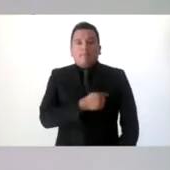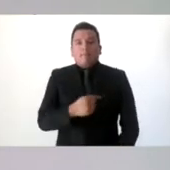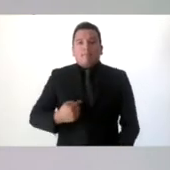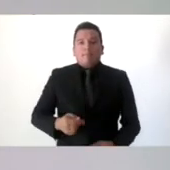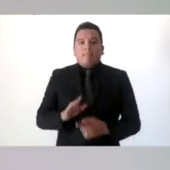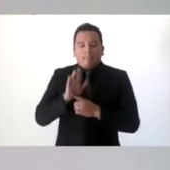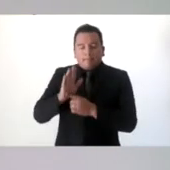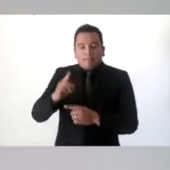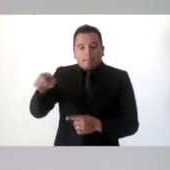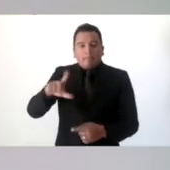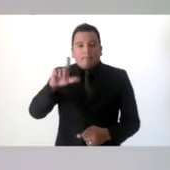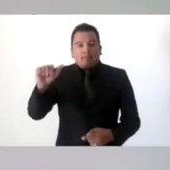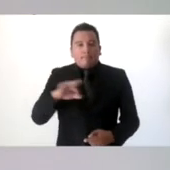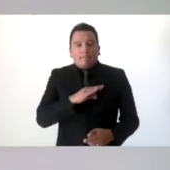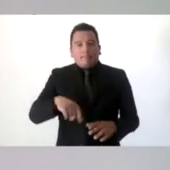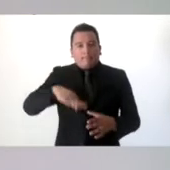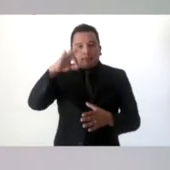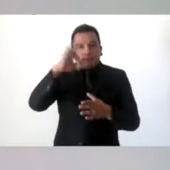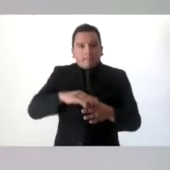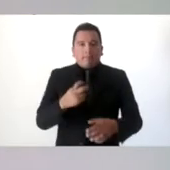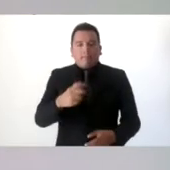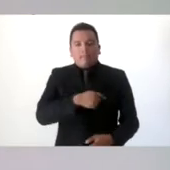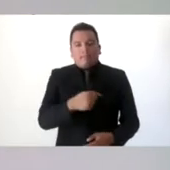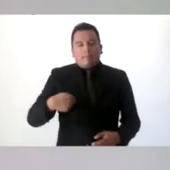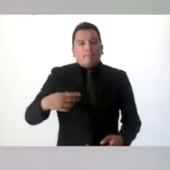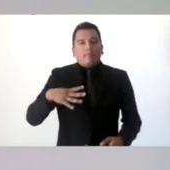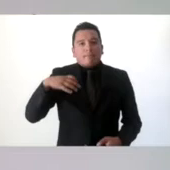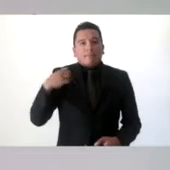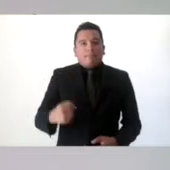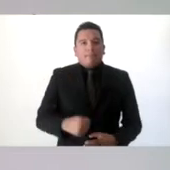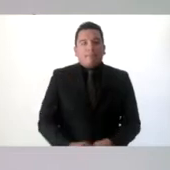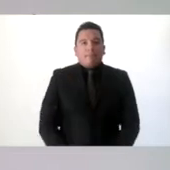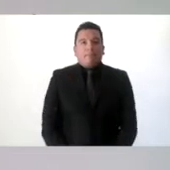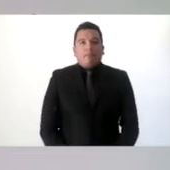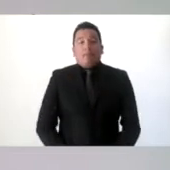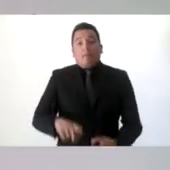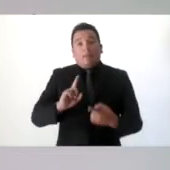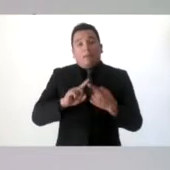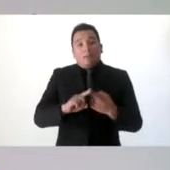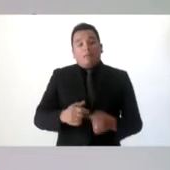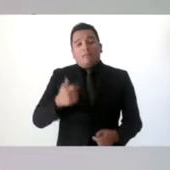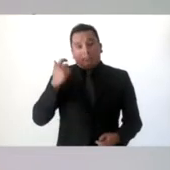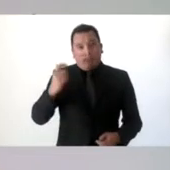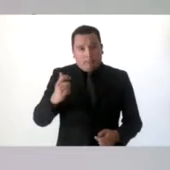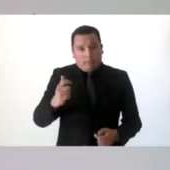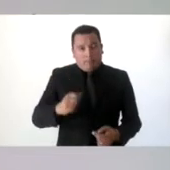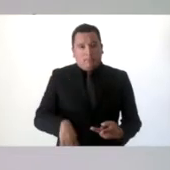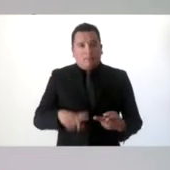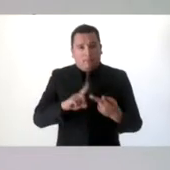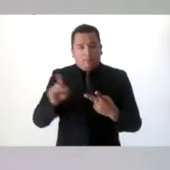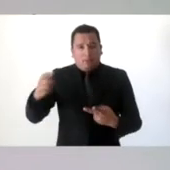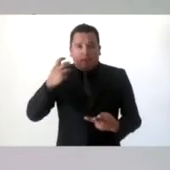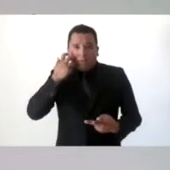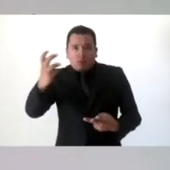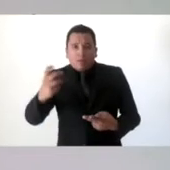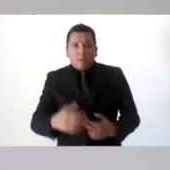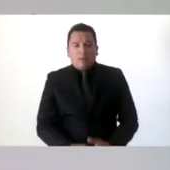posibilidades de hacerlo. Y bueno, pues en esas estamos. Una es la razón económica, la otra es que ellos lo quieren